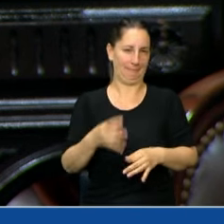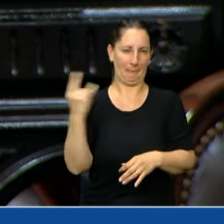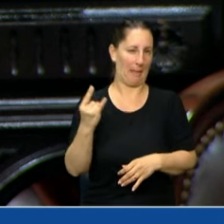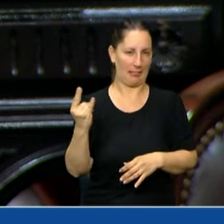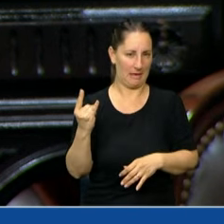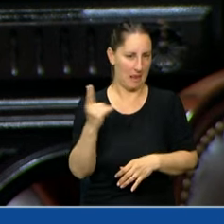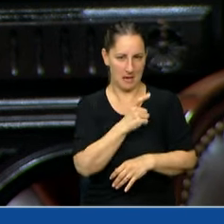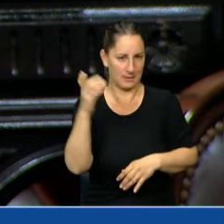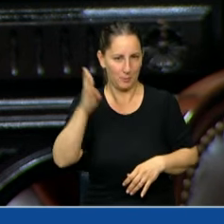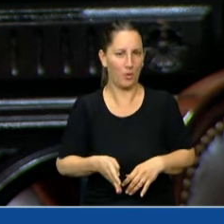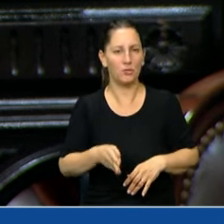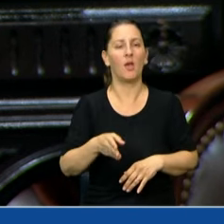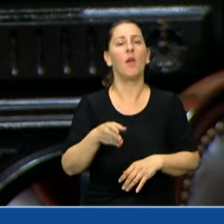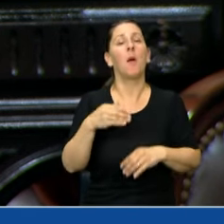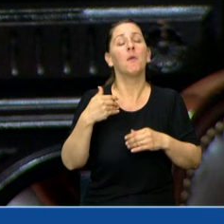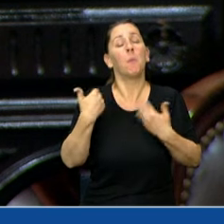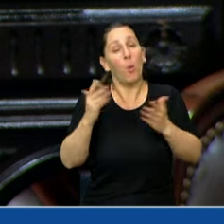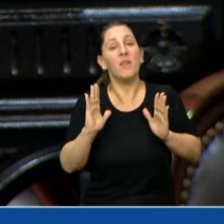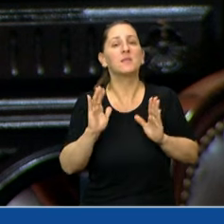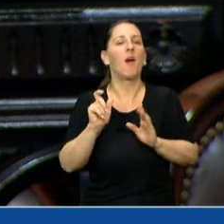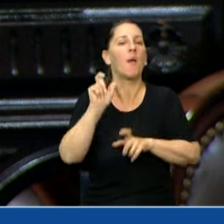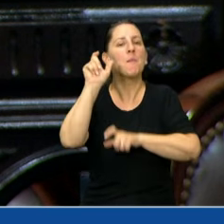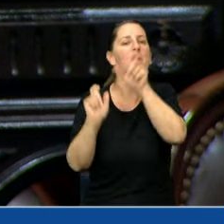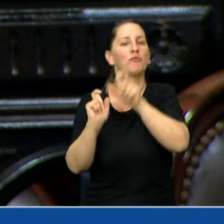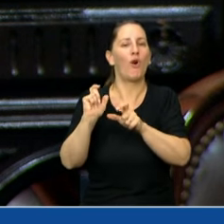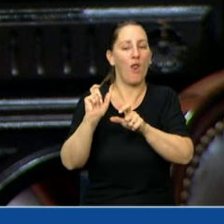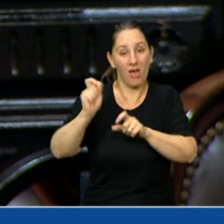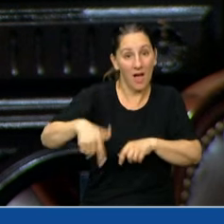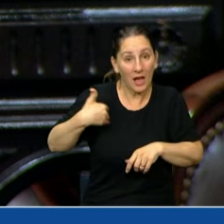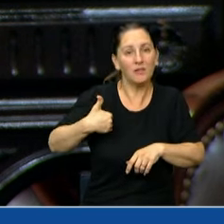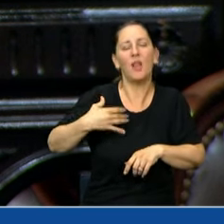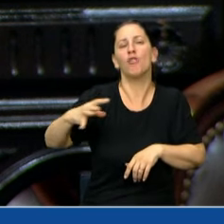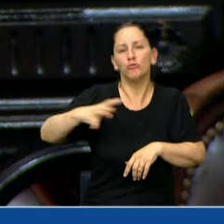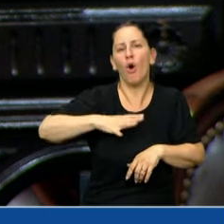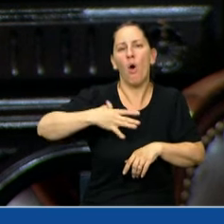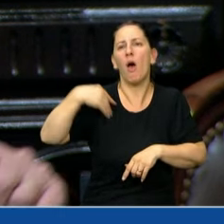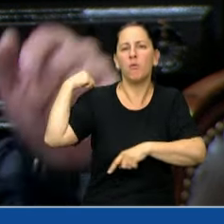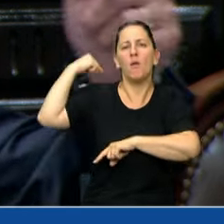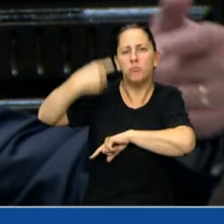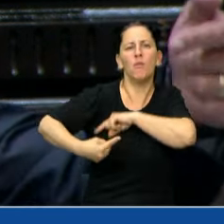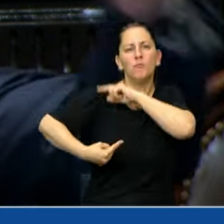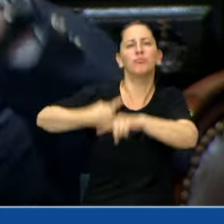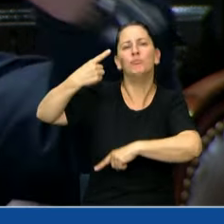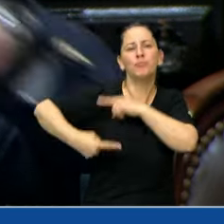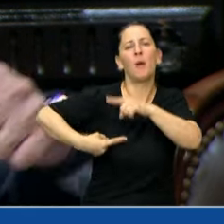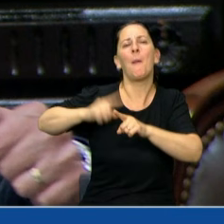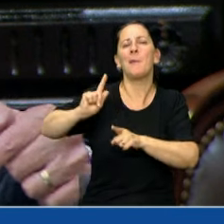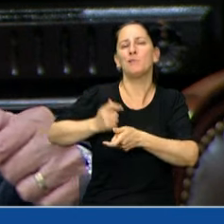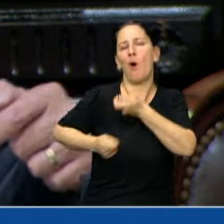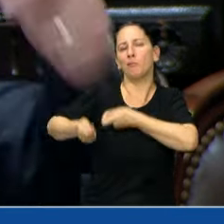absoluta En todo caso los argentinos todavía estamos pagando las consecuencias del quiosquito